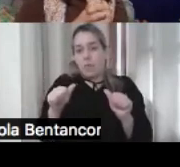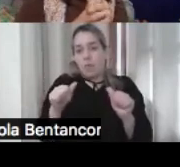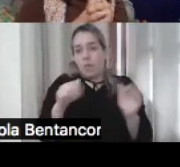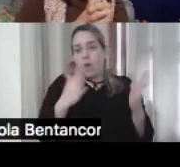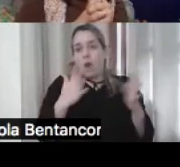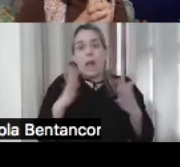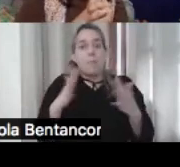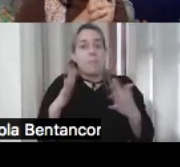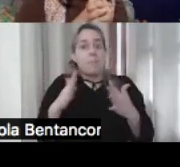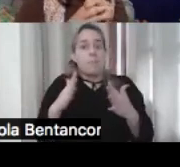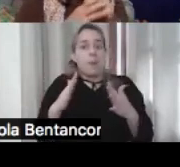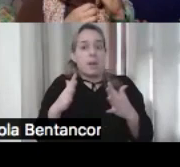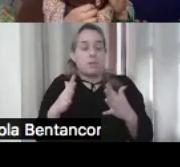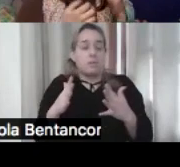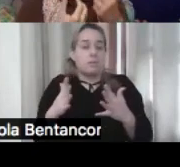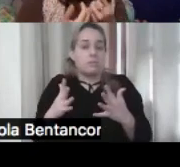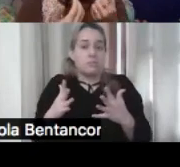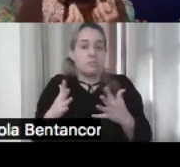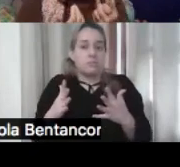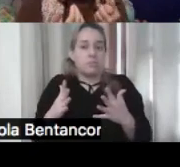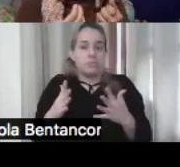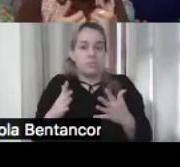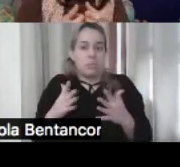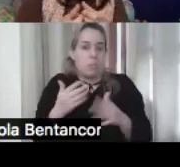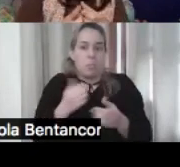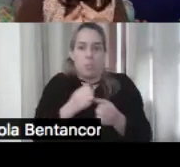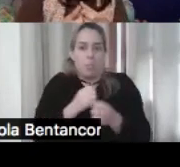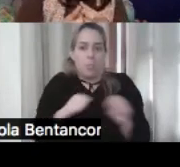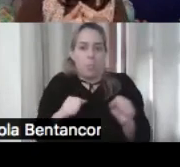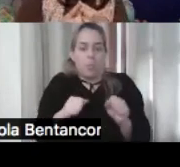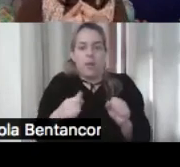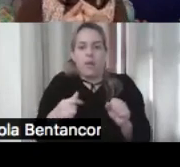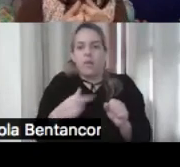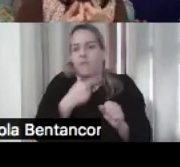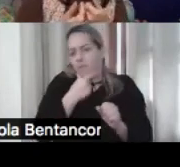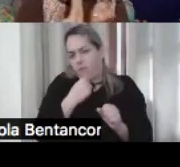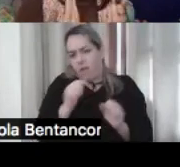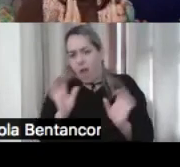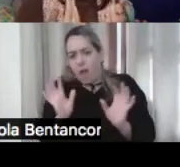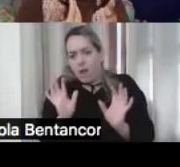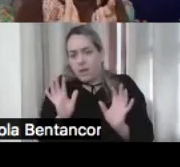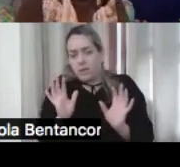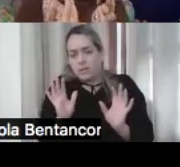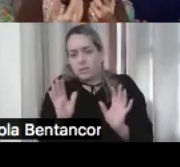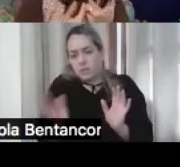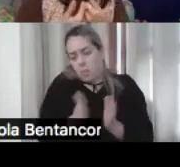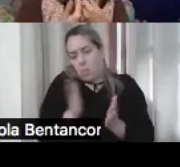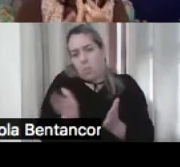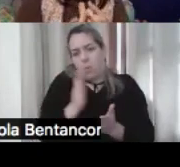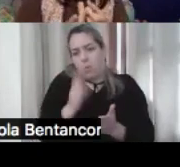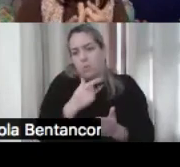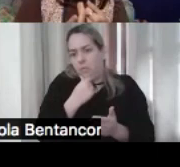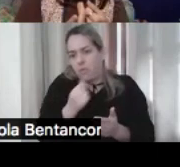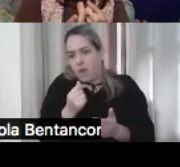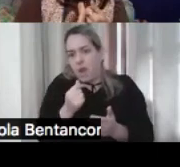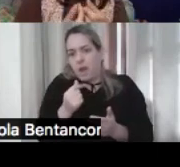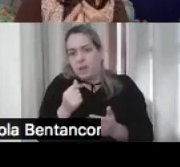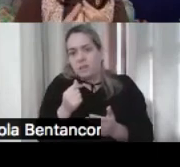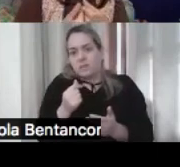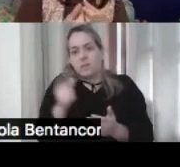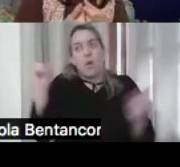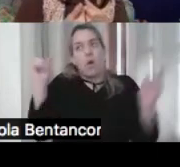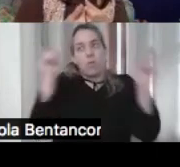de tecnología de apoyo, que puede ser de alta o de baja complejidad. Estamos hablando, tecnología de apoyo puede ser desde una